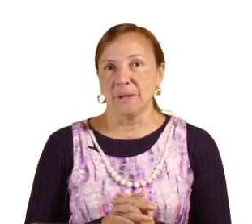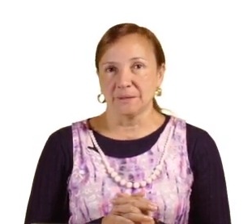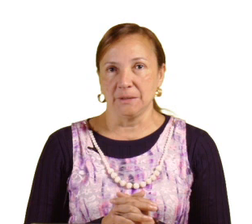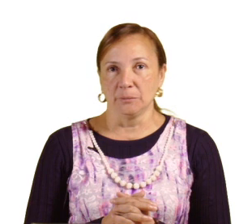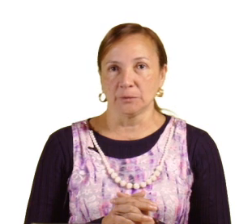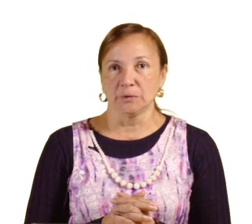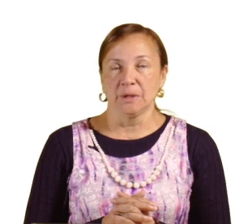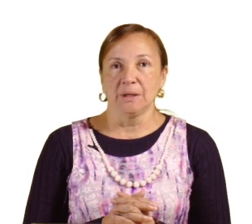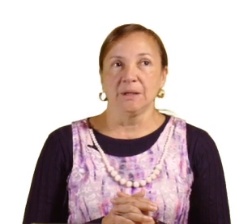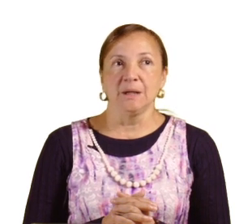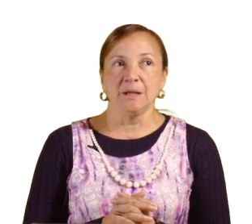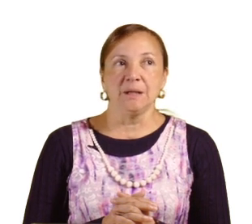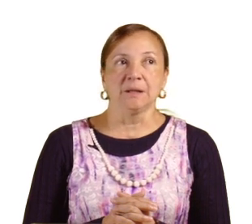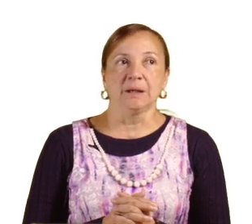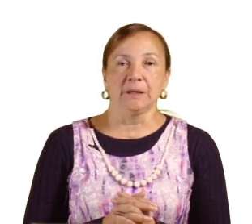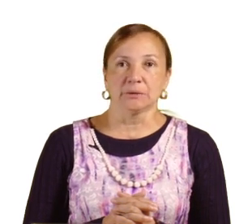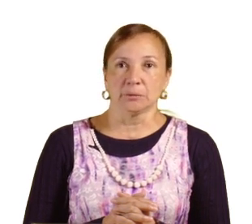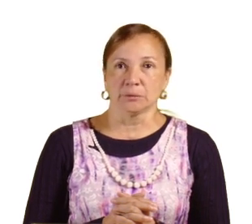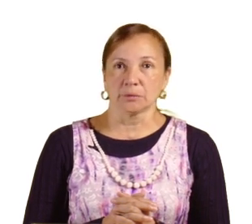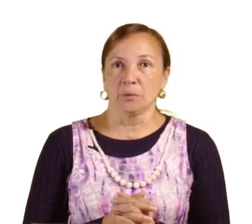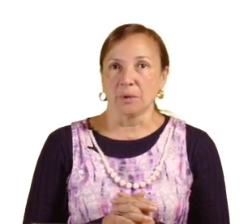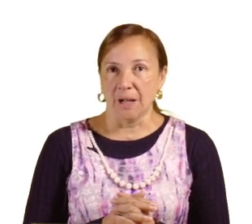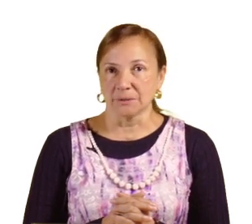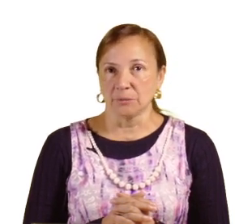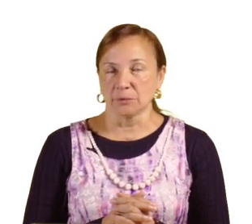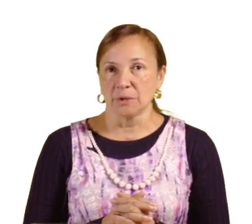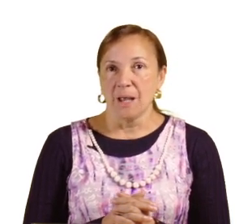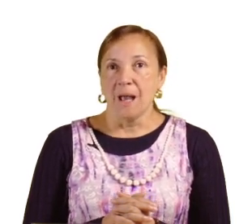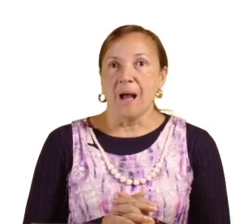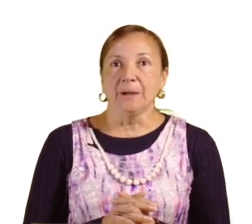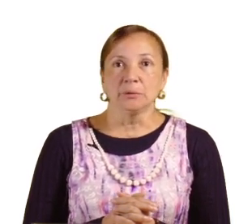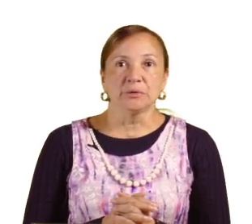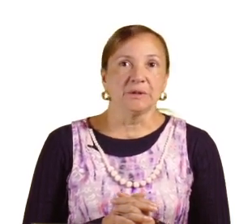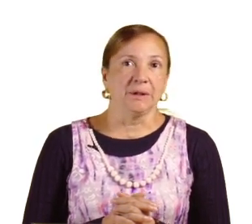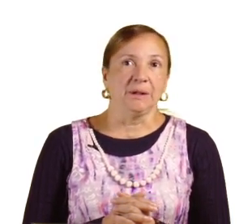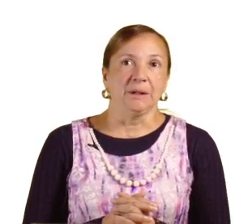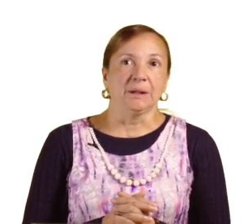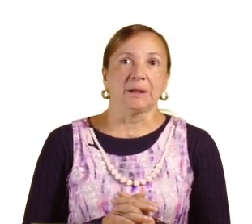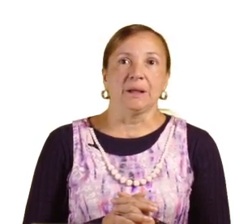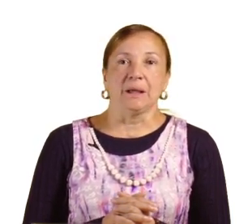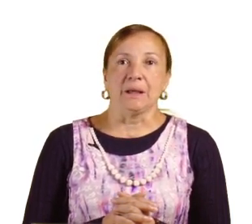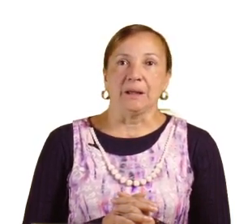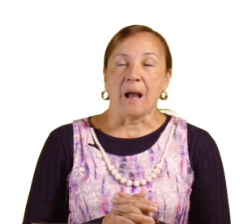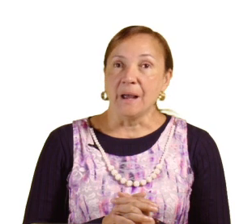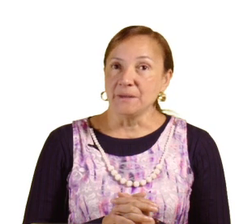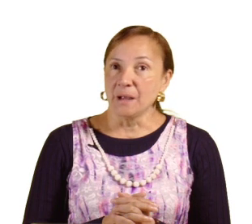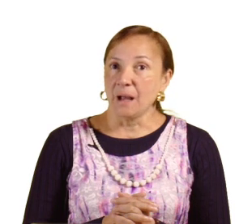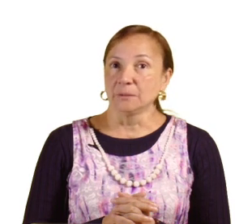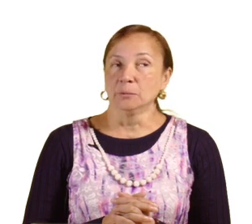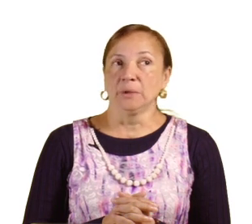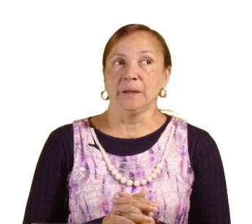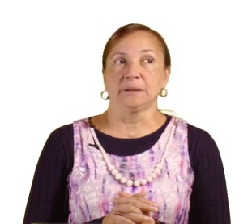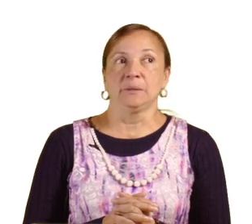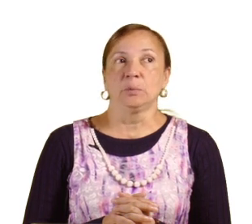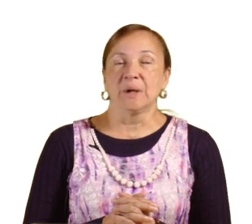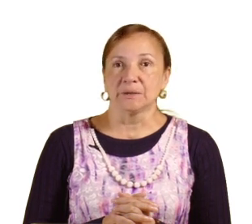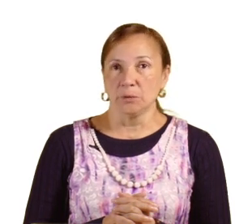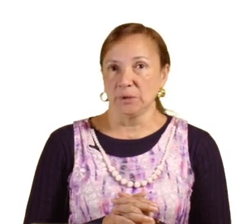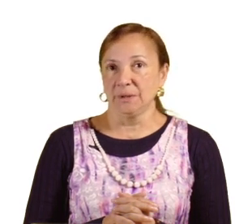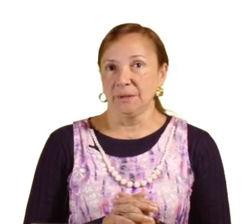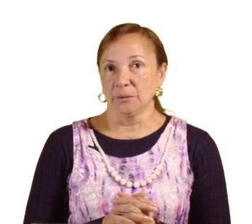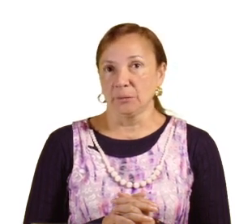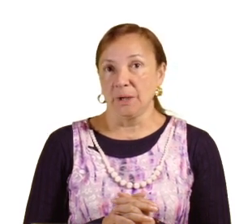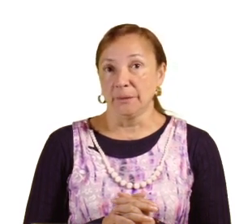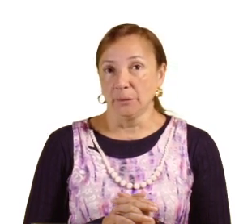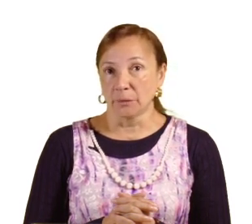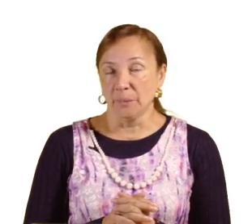con pasivos ni ingresos con gastos, a no ser que haya algunas